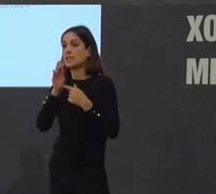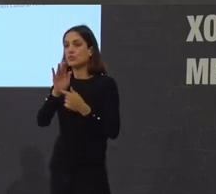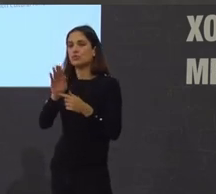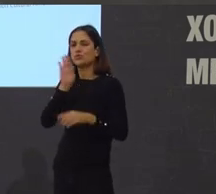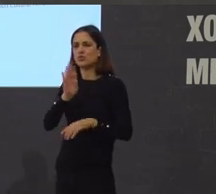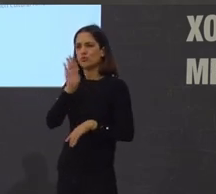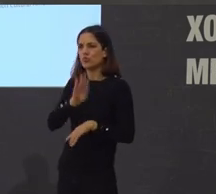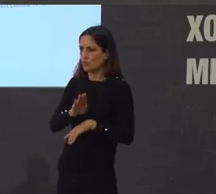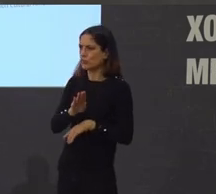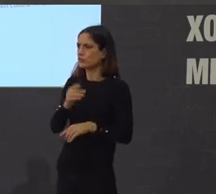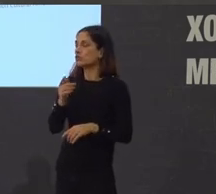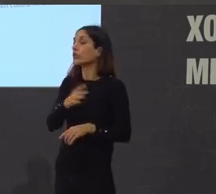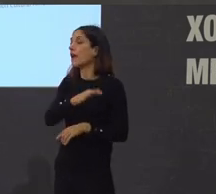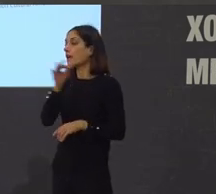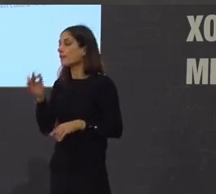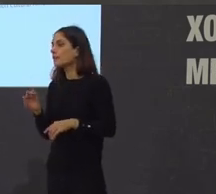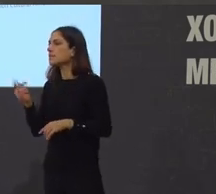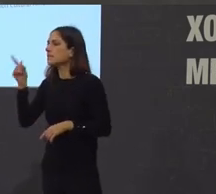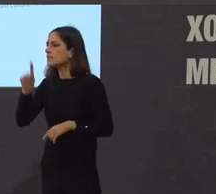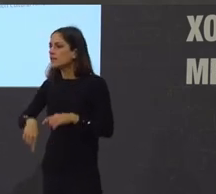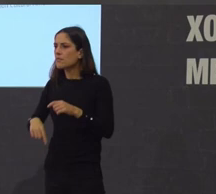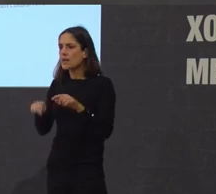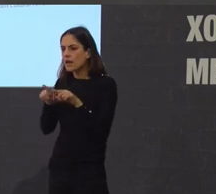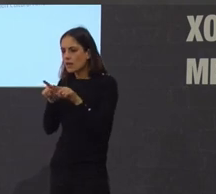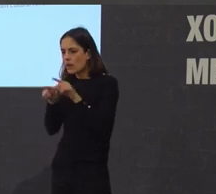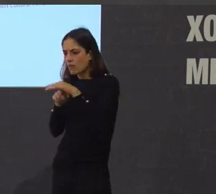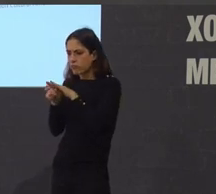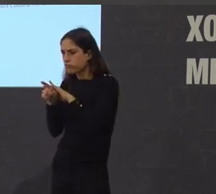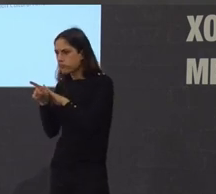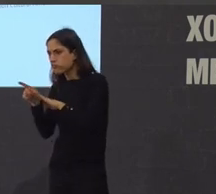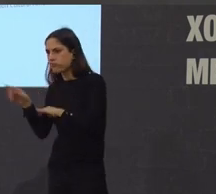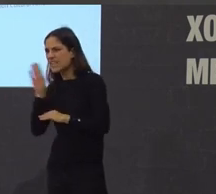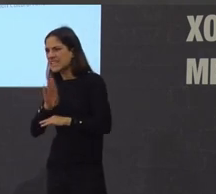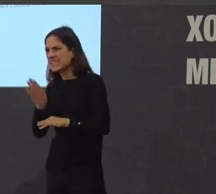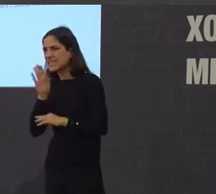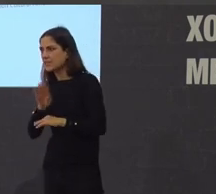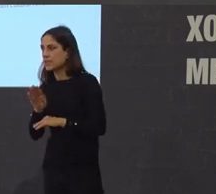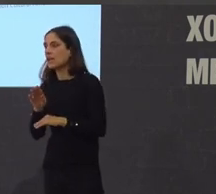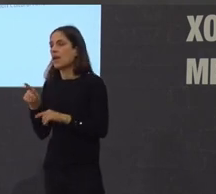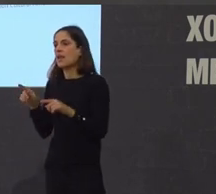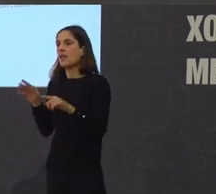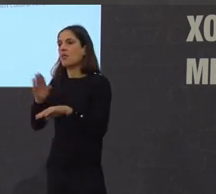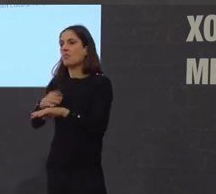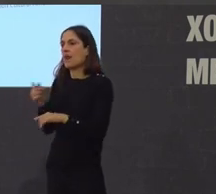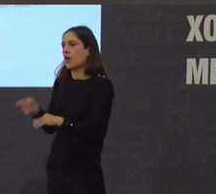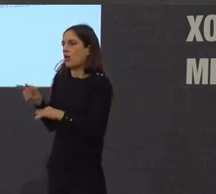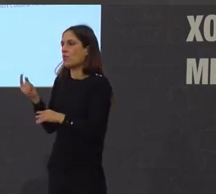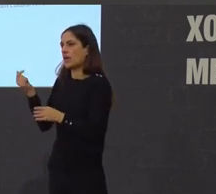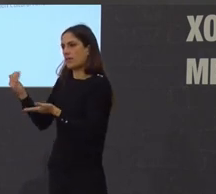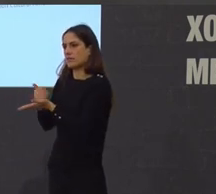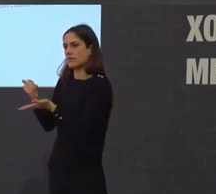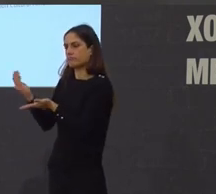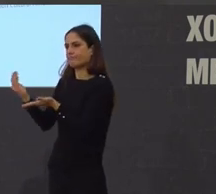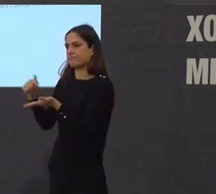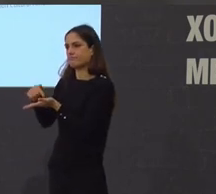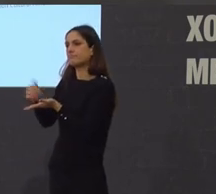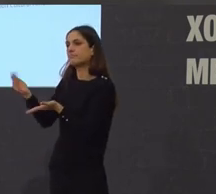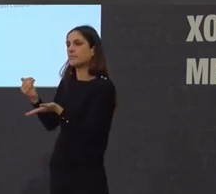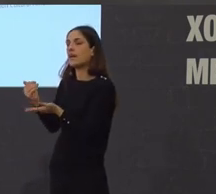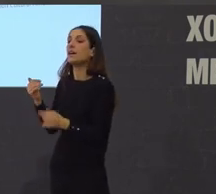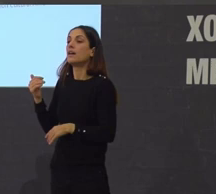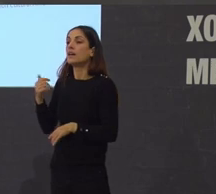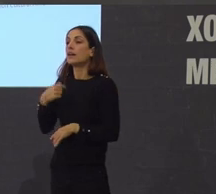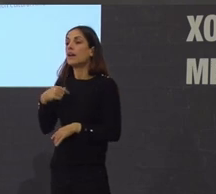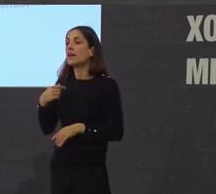acabamos de ver había verdaderas tramas criminales de extorsión la más importante de todas es